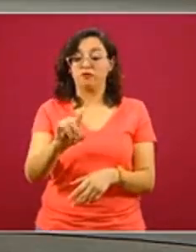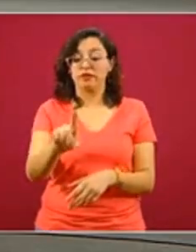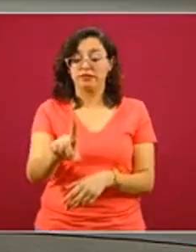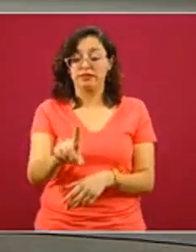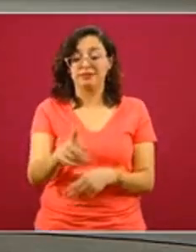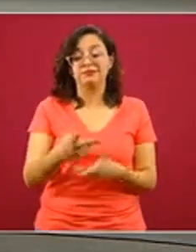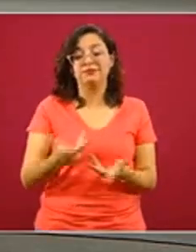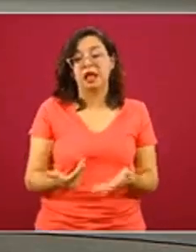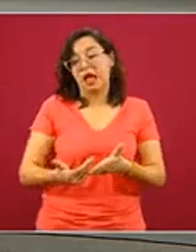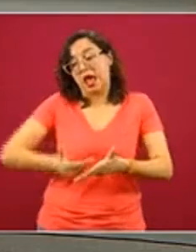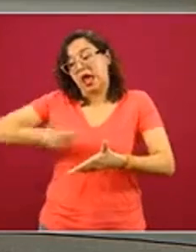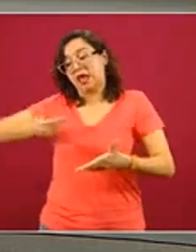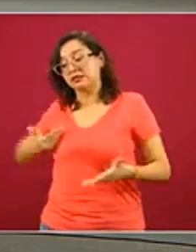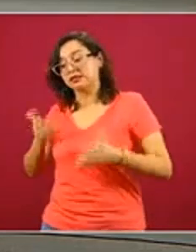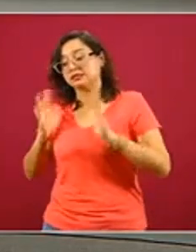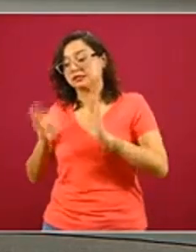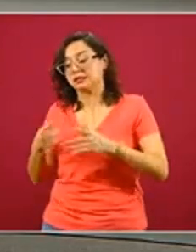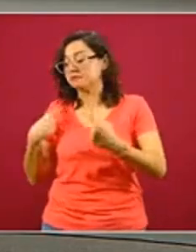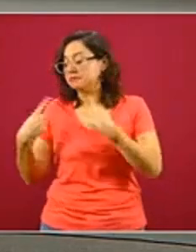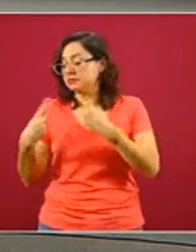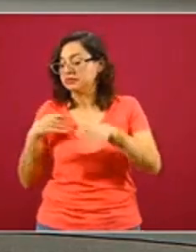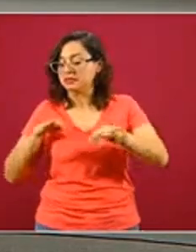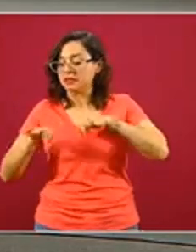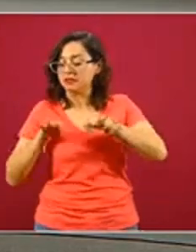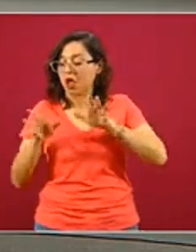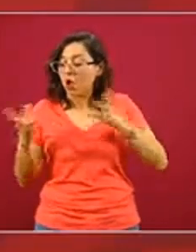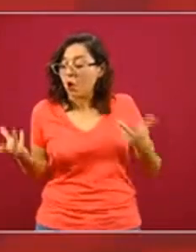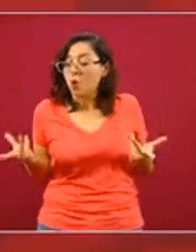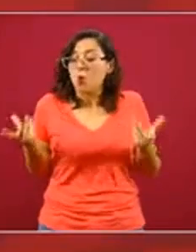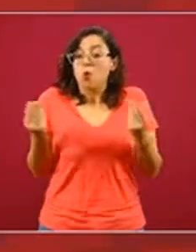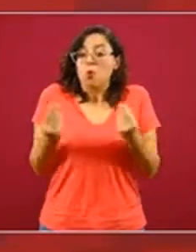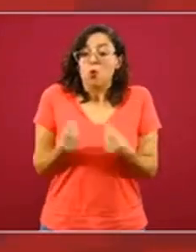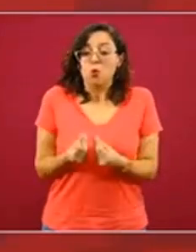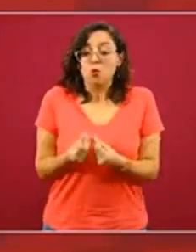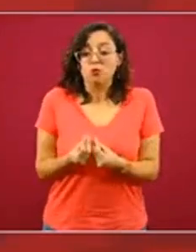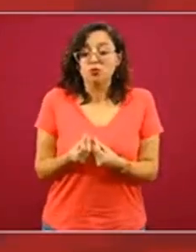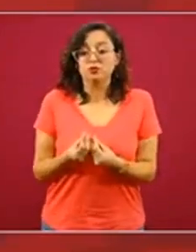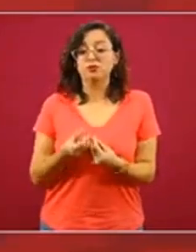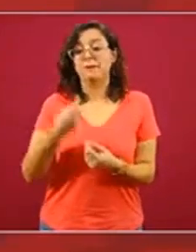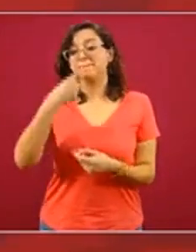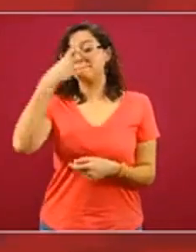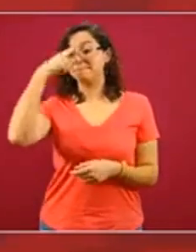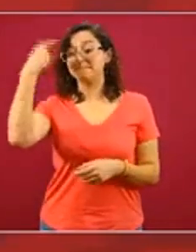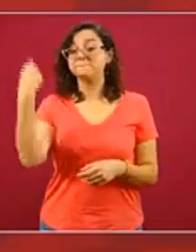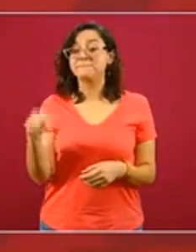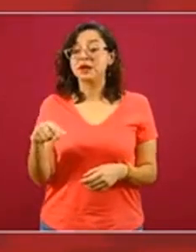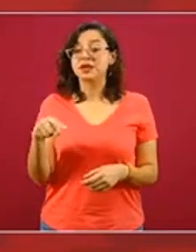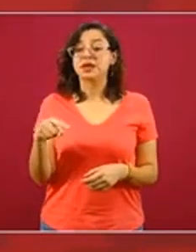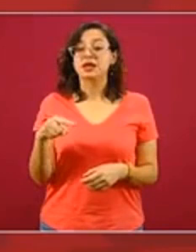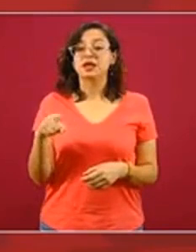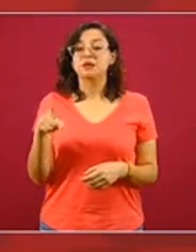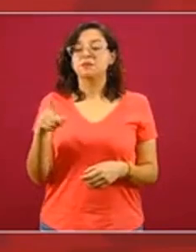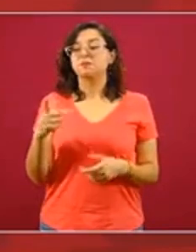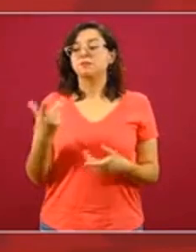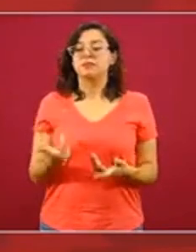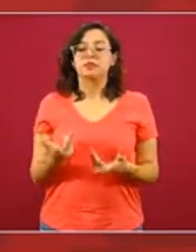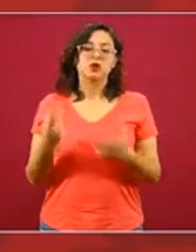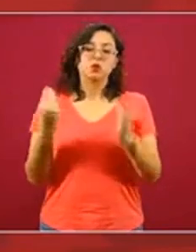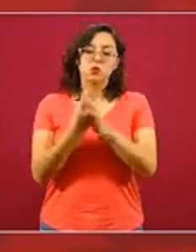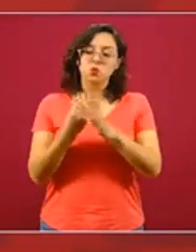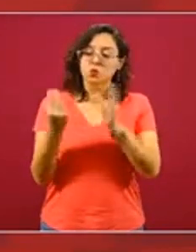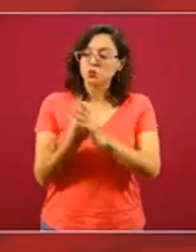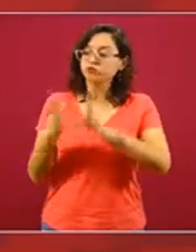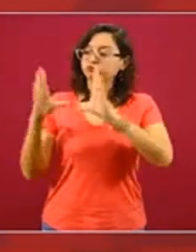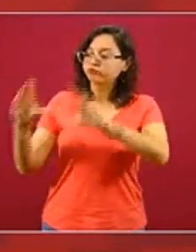trabajo previamente hecho, se buscó cooperación para que distintos módulos de entrenamiento se